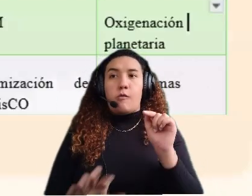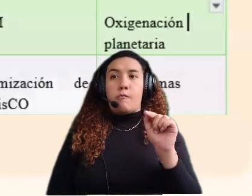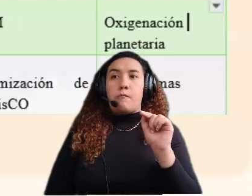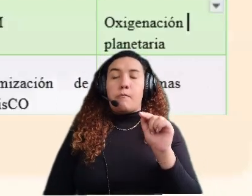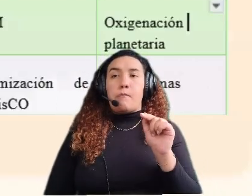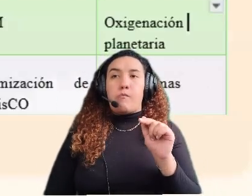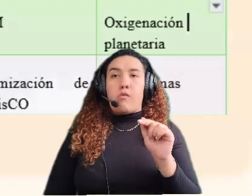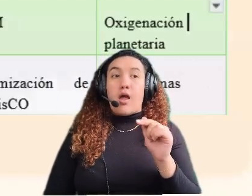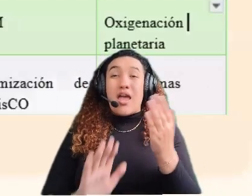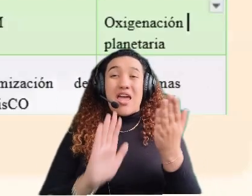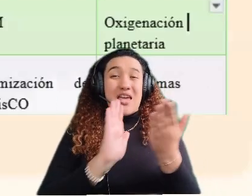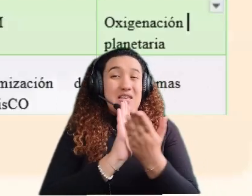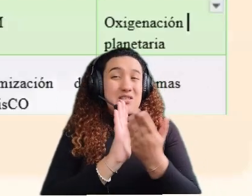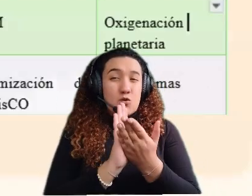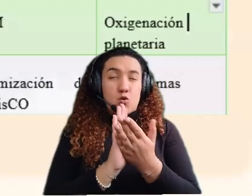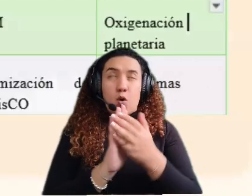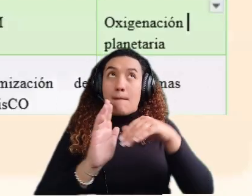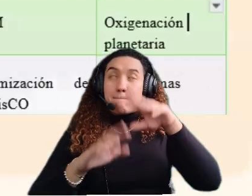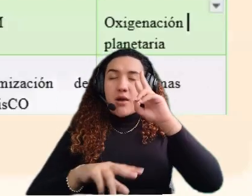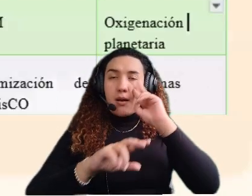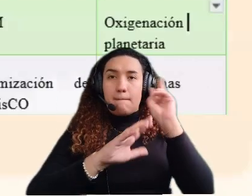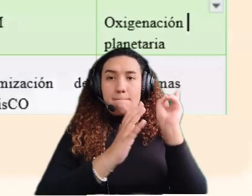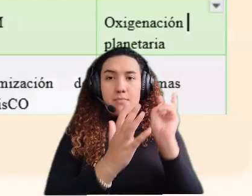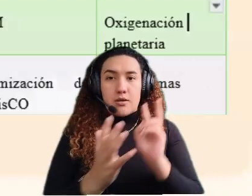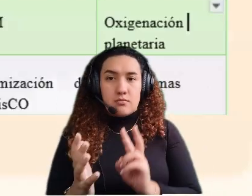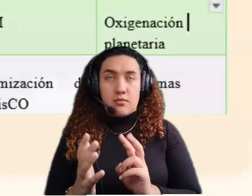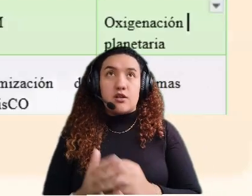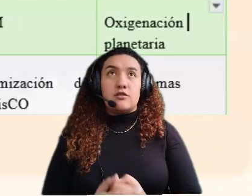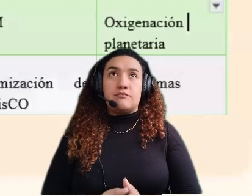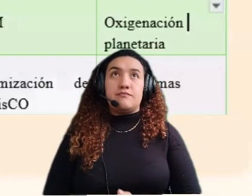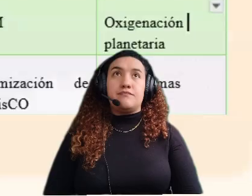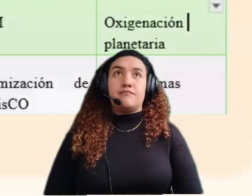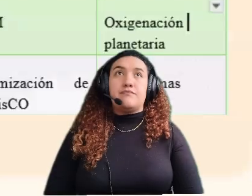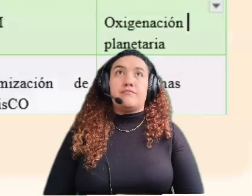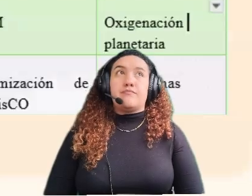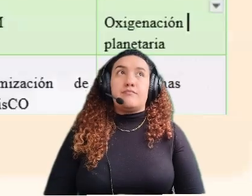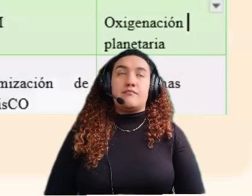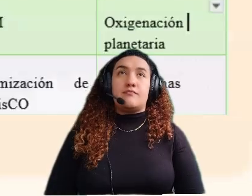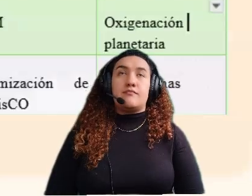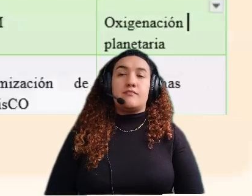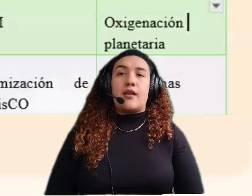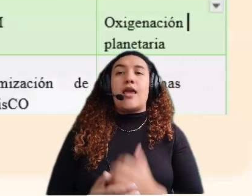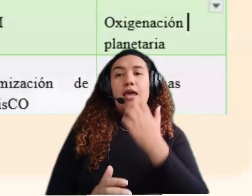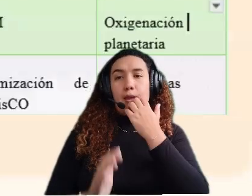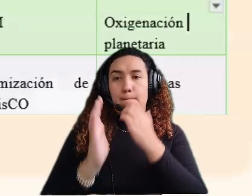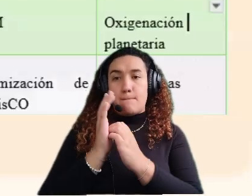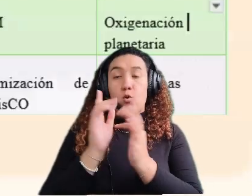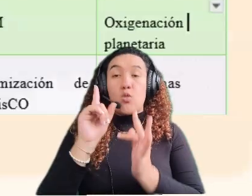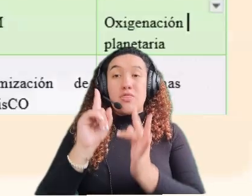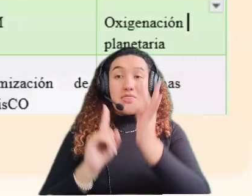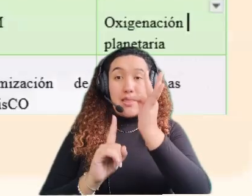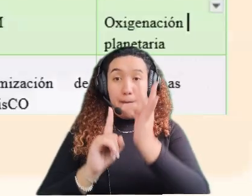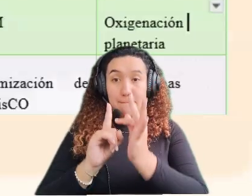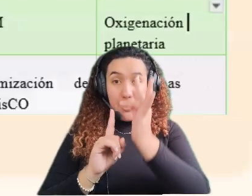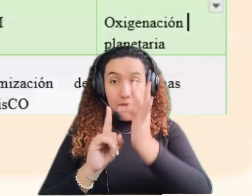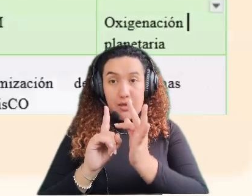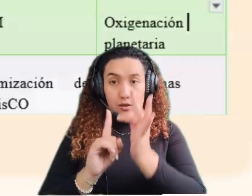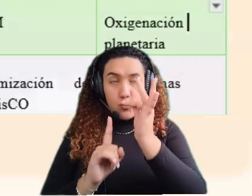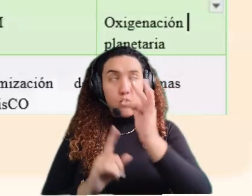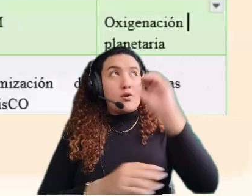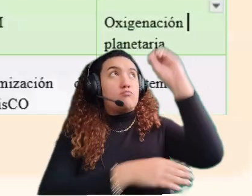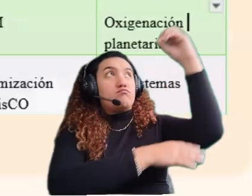y los estudios más estudiados y los menos explorados, como la